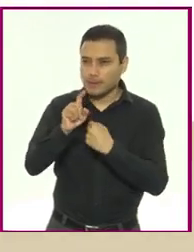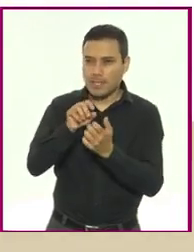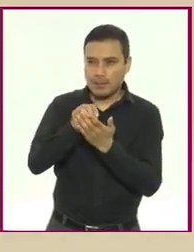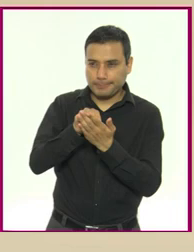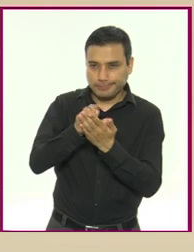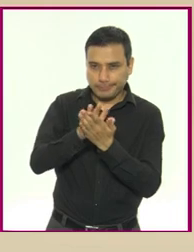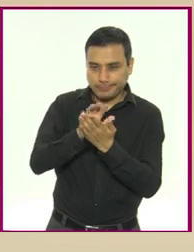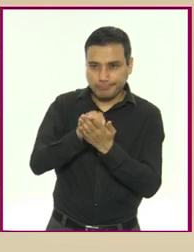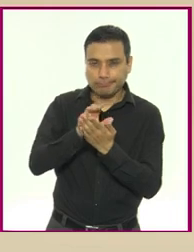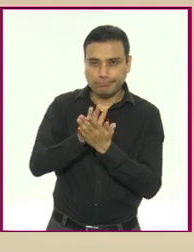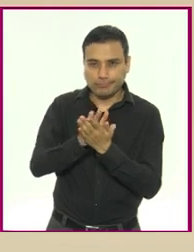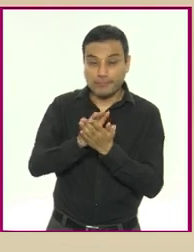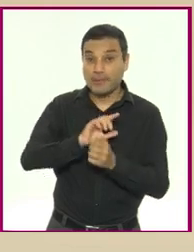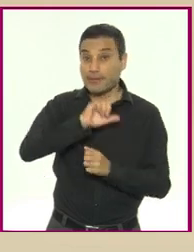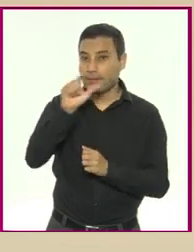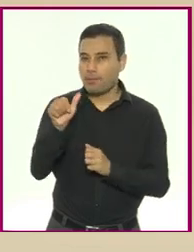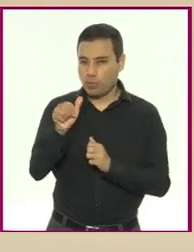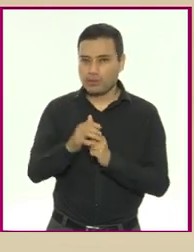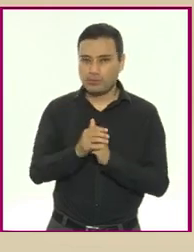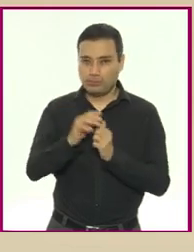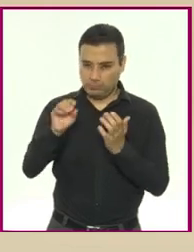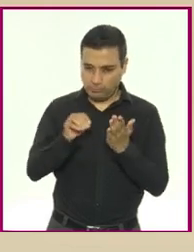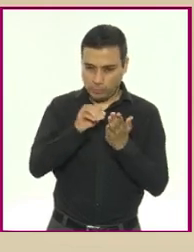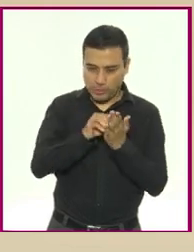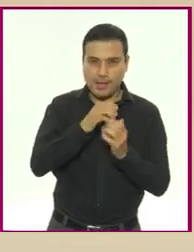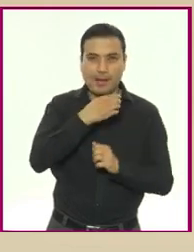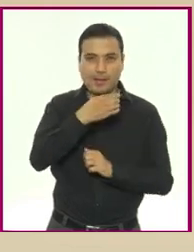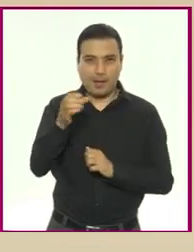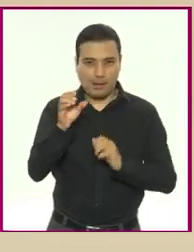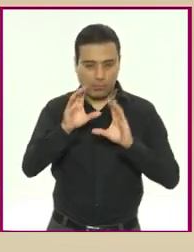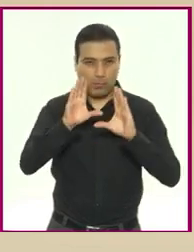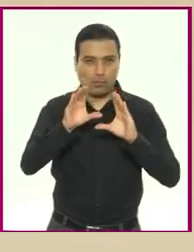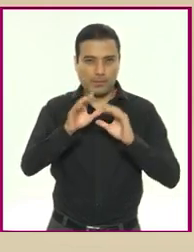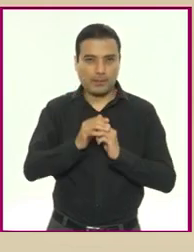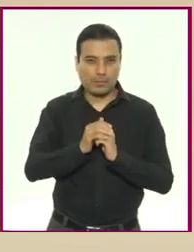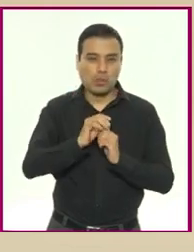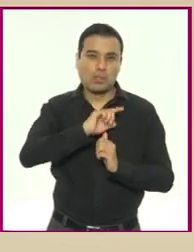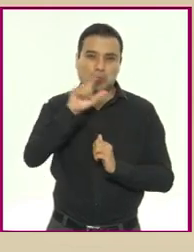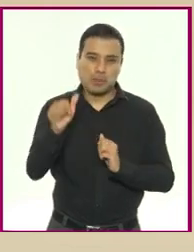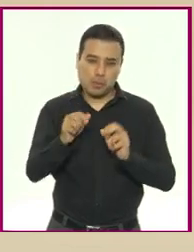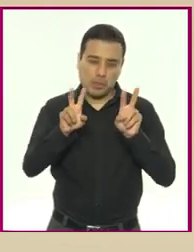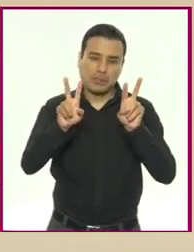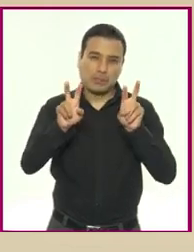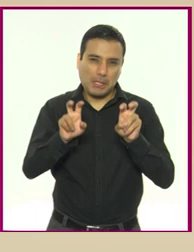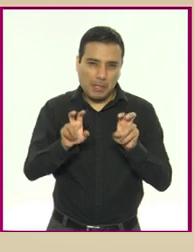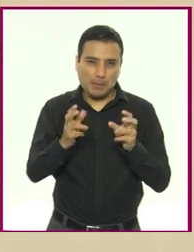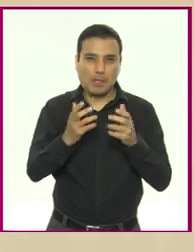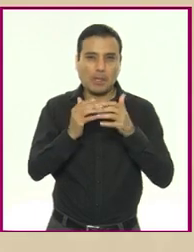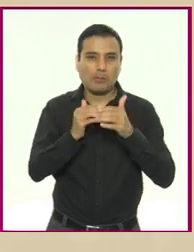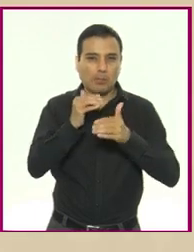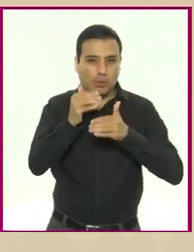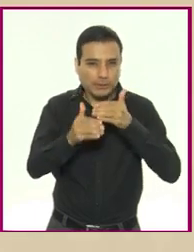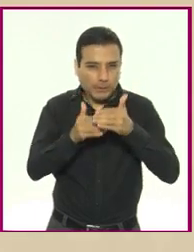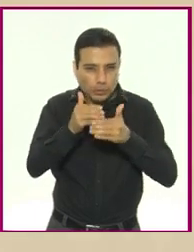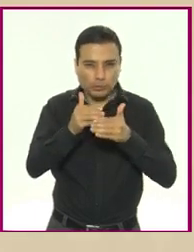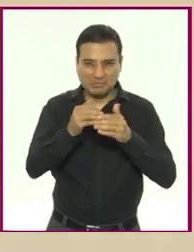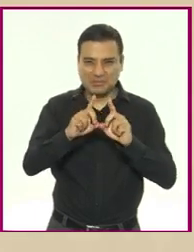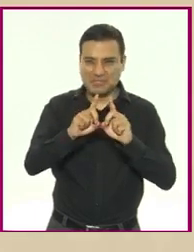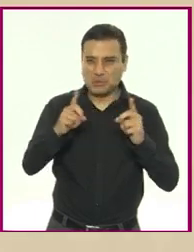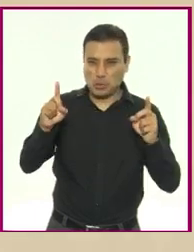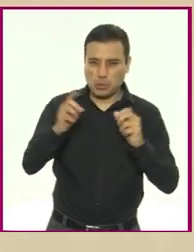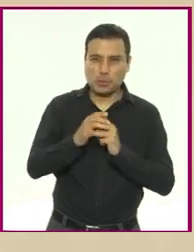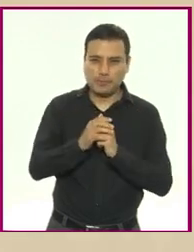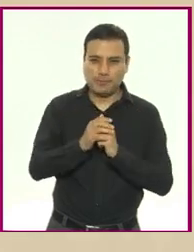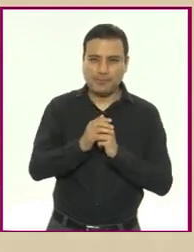incluimos los campos formativos después los contenidos procesos de desarrollo a los cuales algunos le hicimos